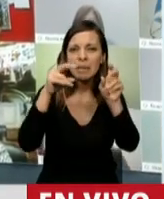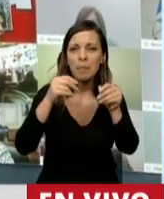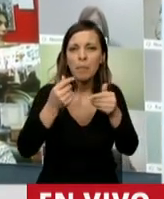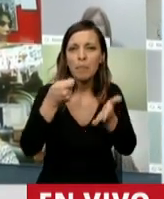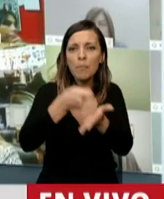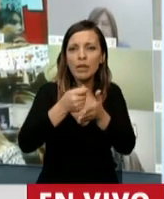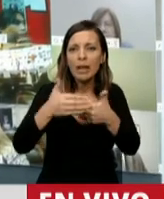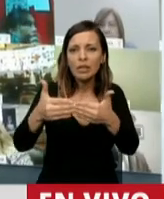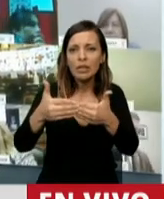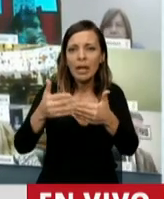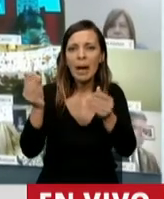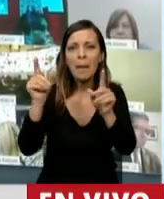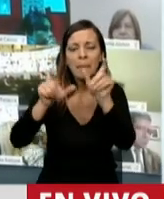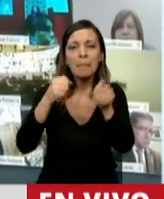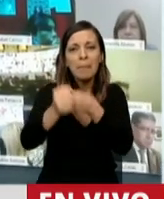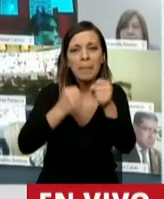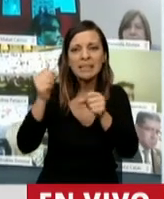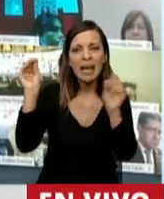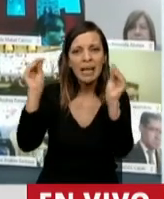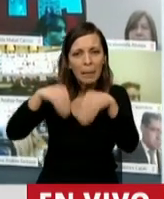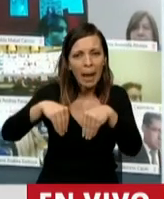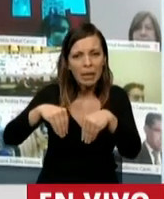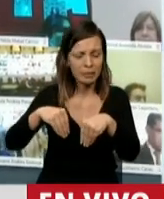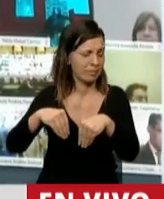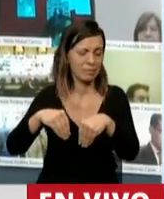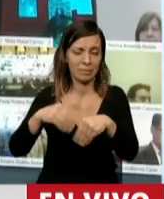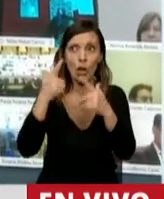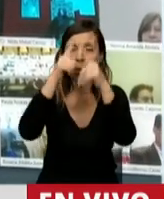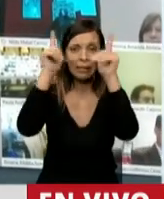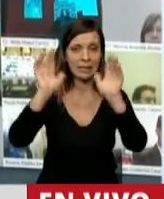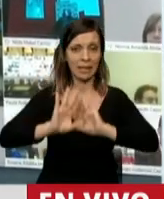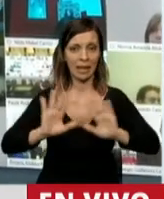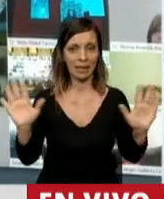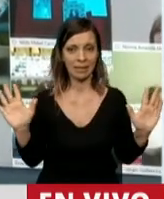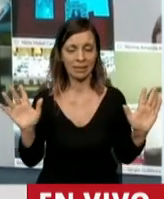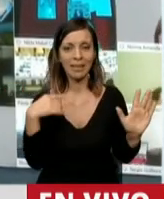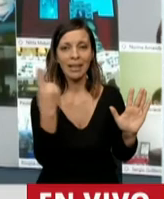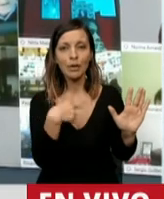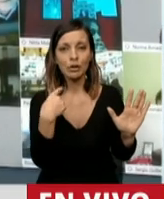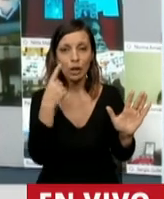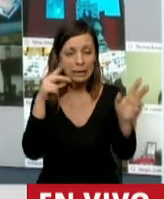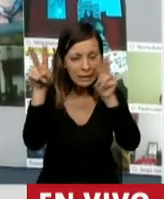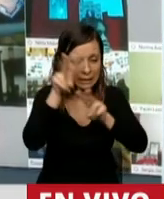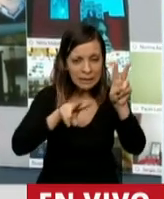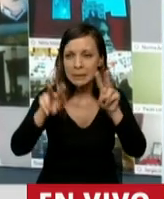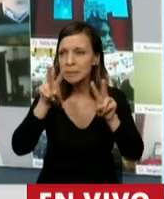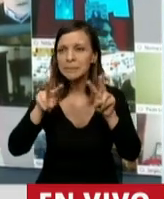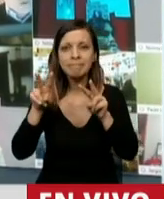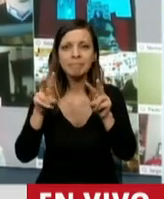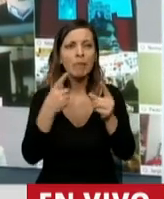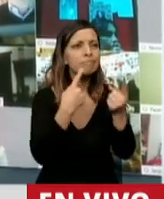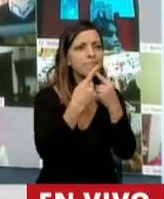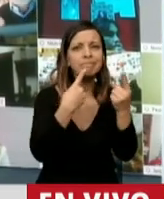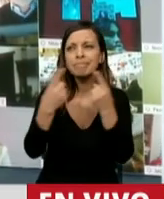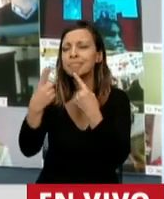los quebrados sin continuidad. No tiene sentido ni razón de ser. Y no hemos encontrado, frente a varias